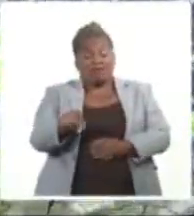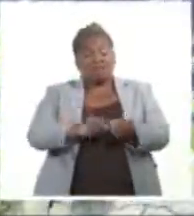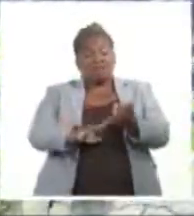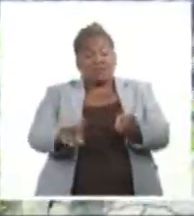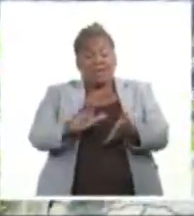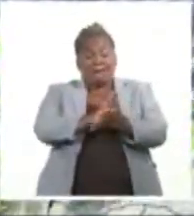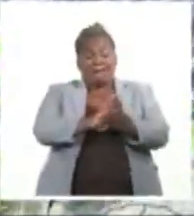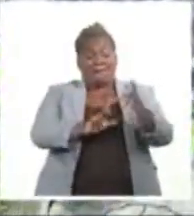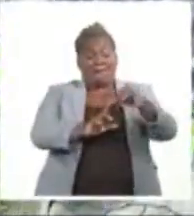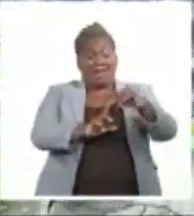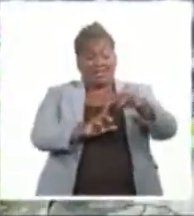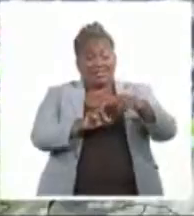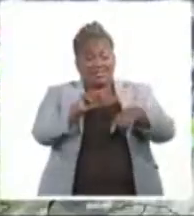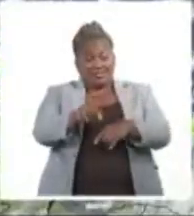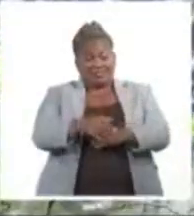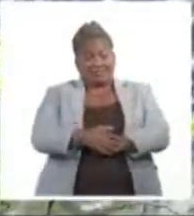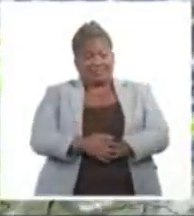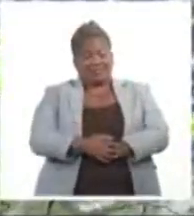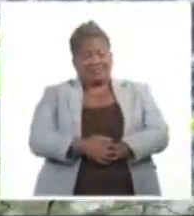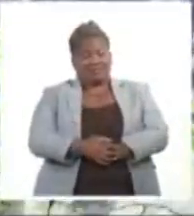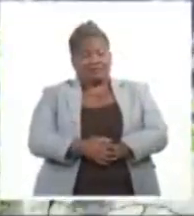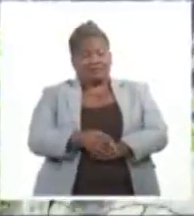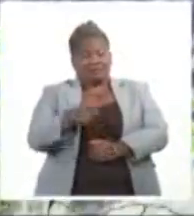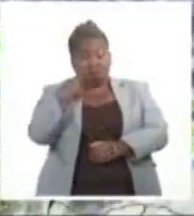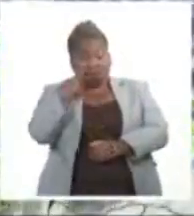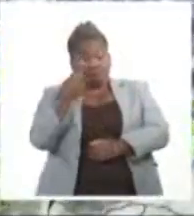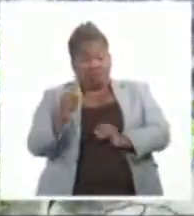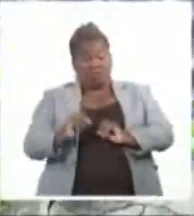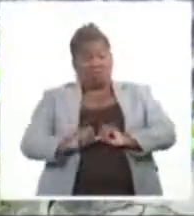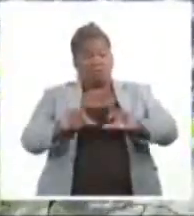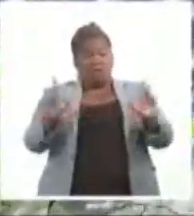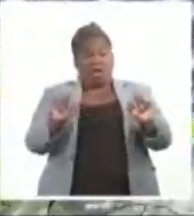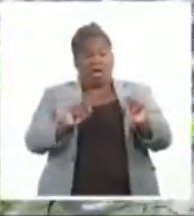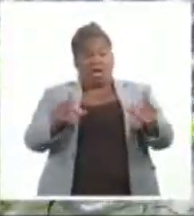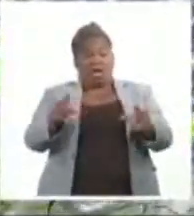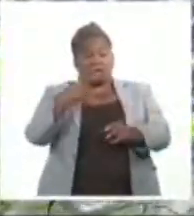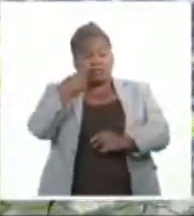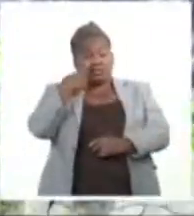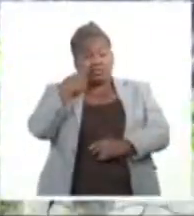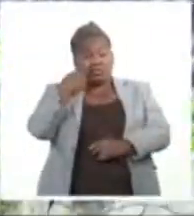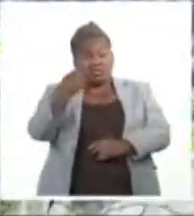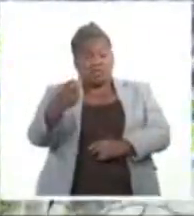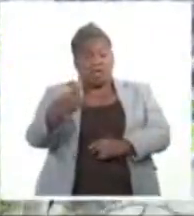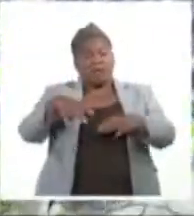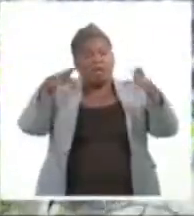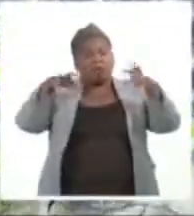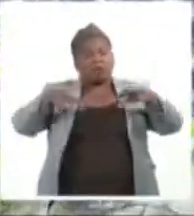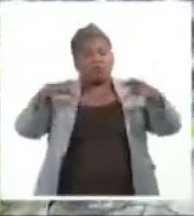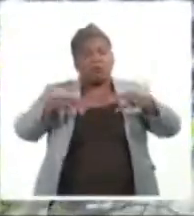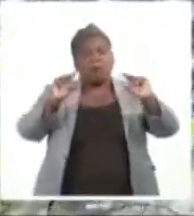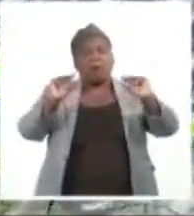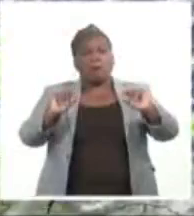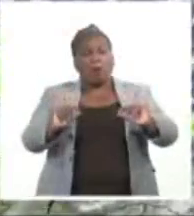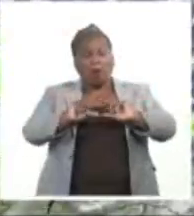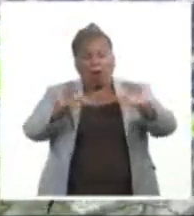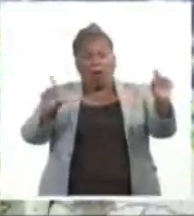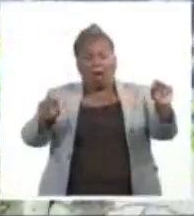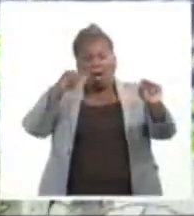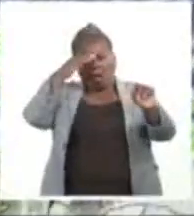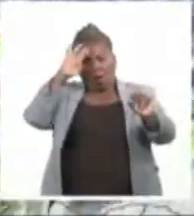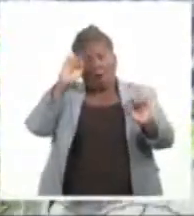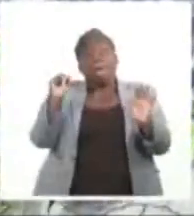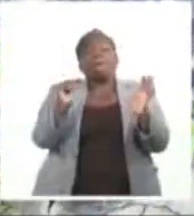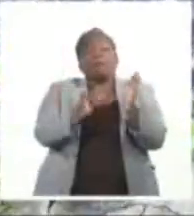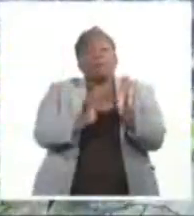63 milímetros de precipitaciones. En las imágenes de satélite de esta hora se puede apreciar muy poca nubosidad sobre nuestra área geográfica, aunque en horas de la